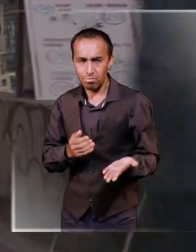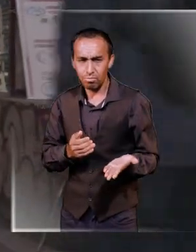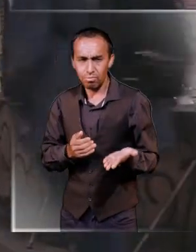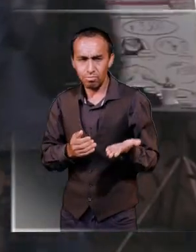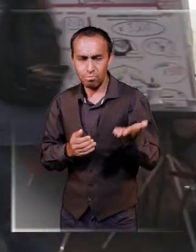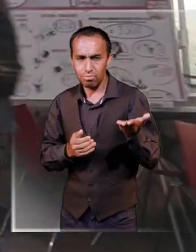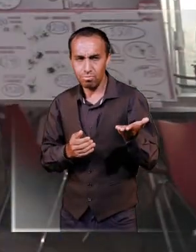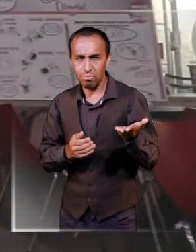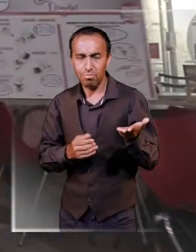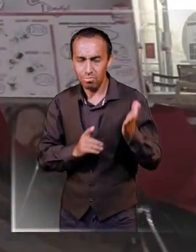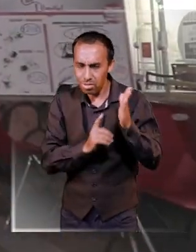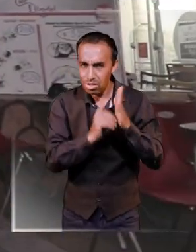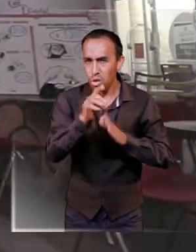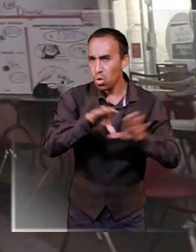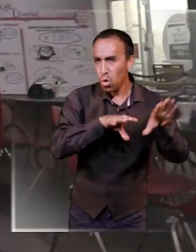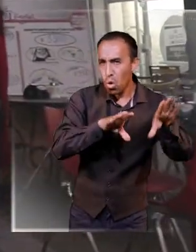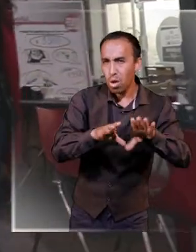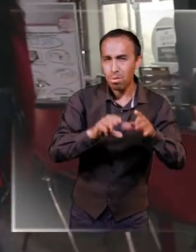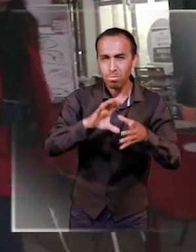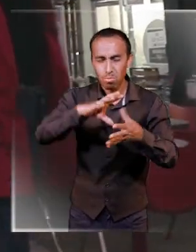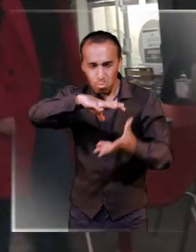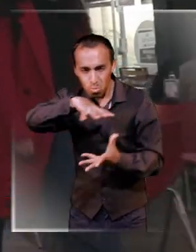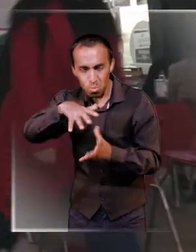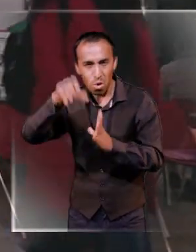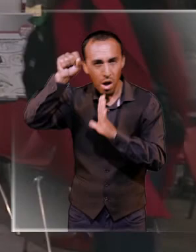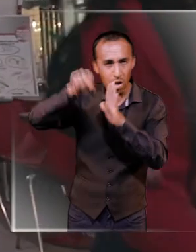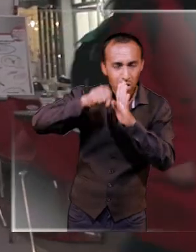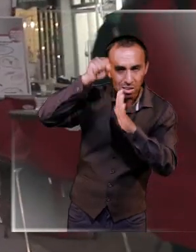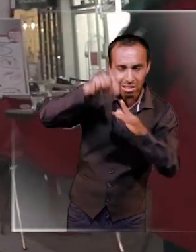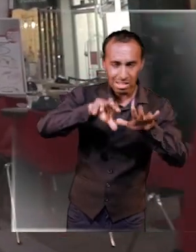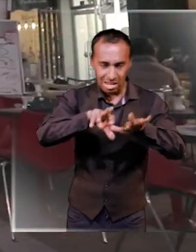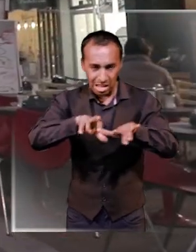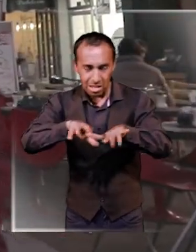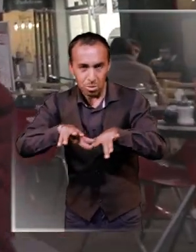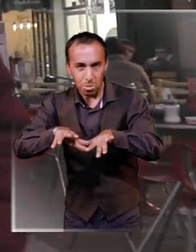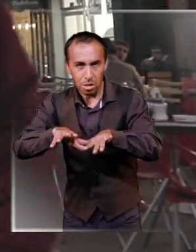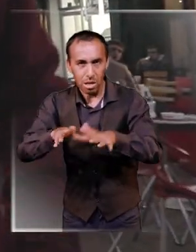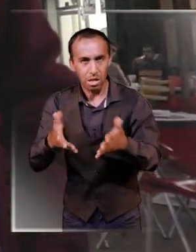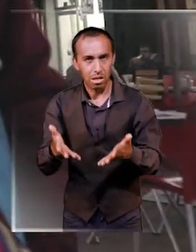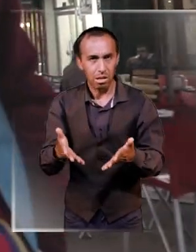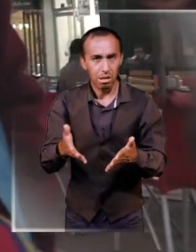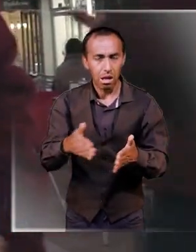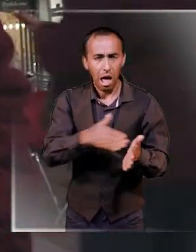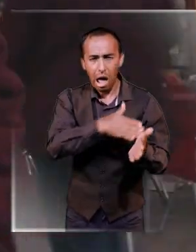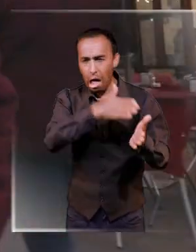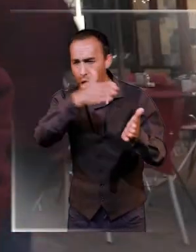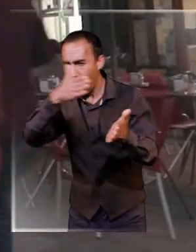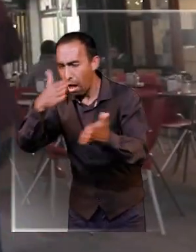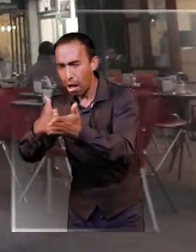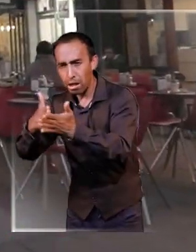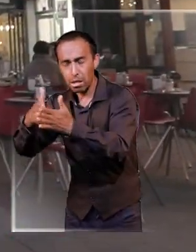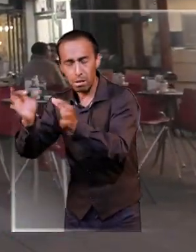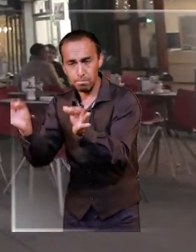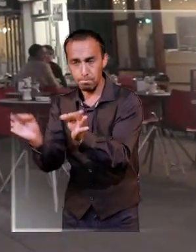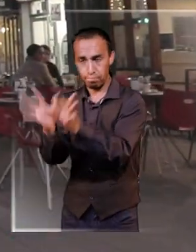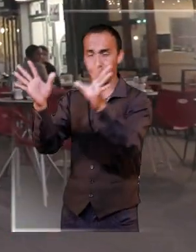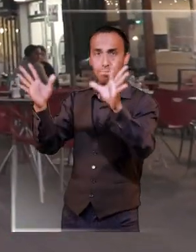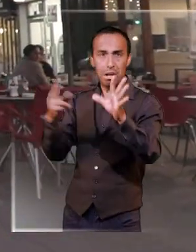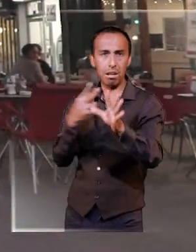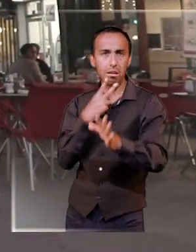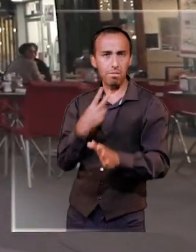ver con el mundo audiovisual y la escritura y el guión. Eso nunca lo he dejado. Hasta que llega un minuto en la vida en